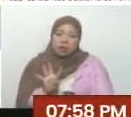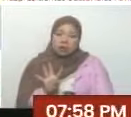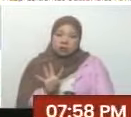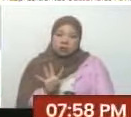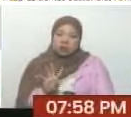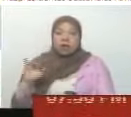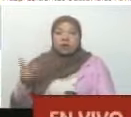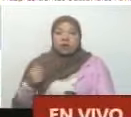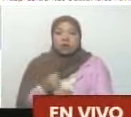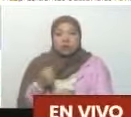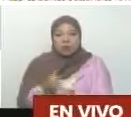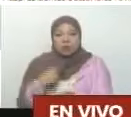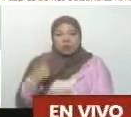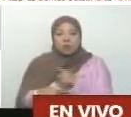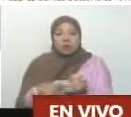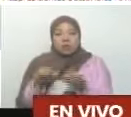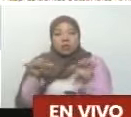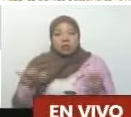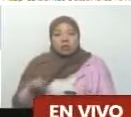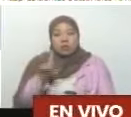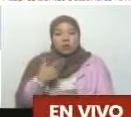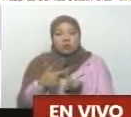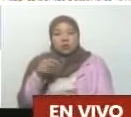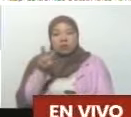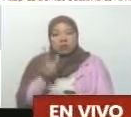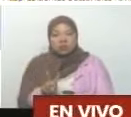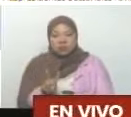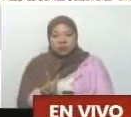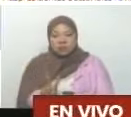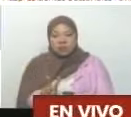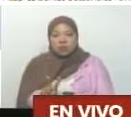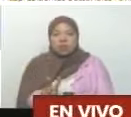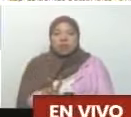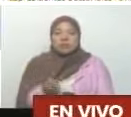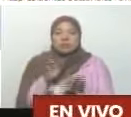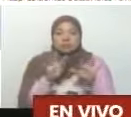al 1 de julio el sistema 1x10 del buen gobierno llega a la meta del